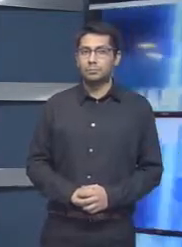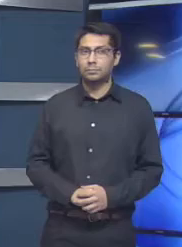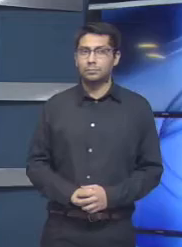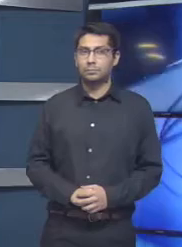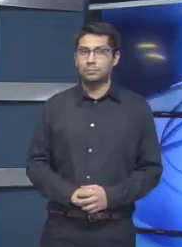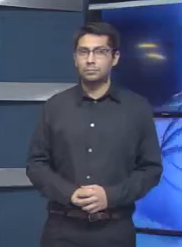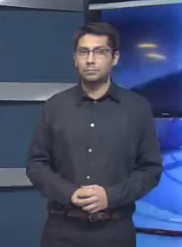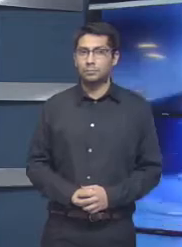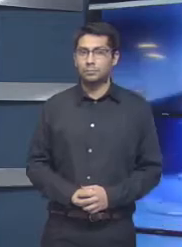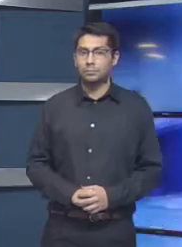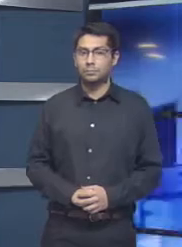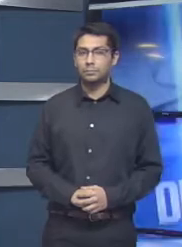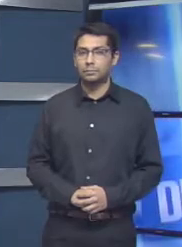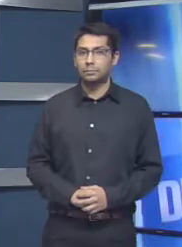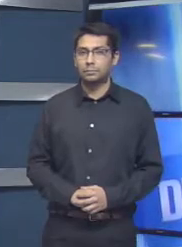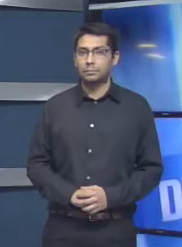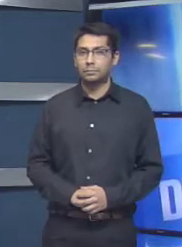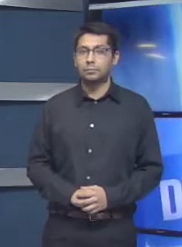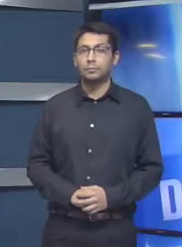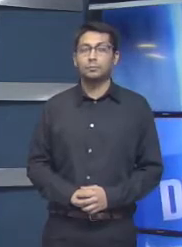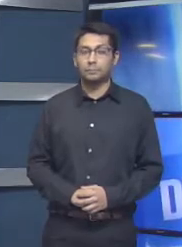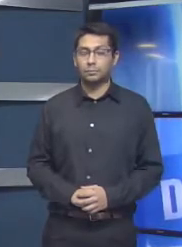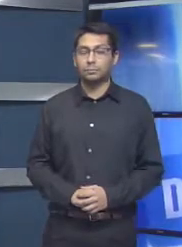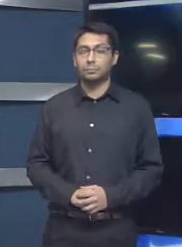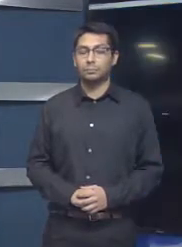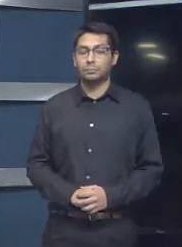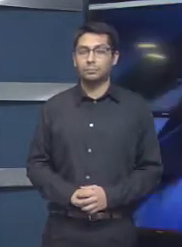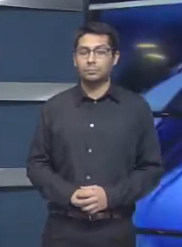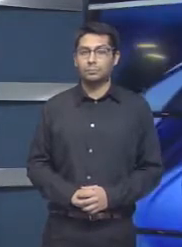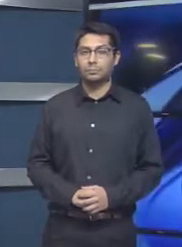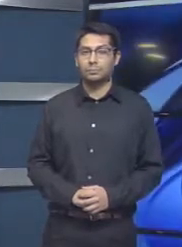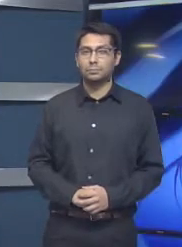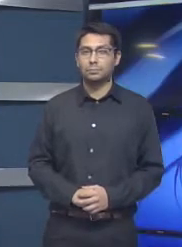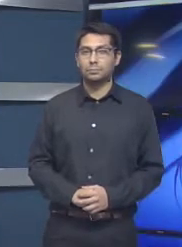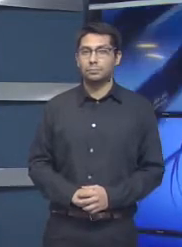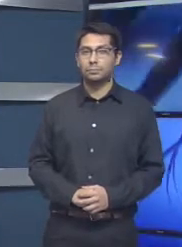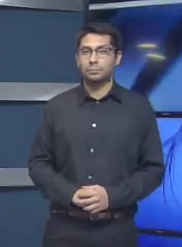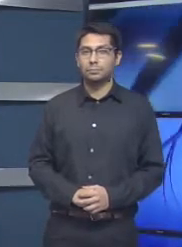construcción volvió a levantar en el transcurso de esta semana, cuando